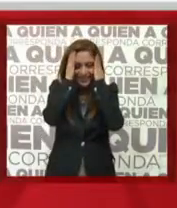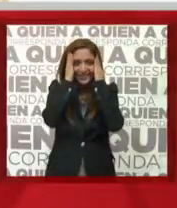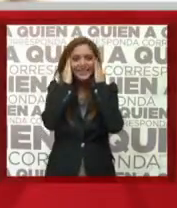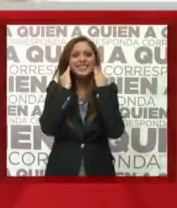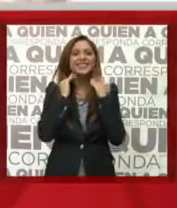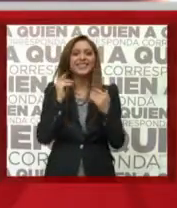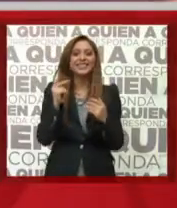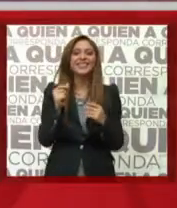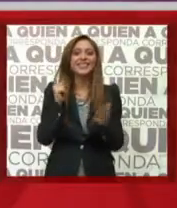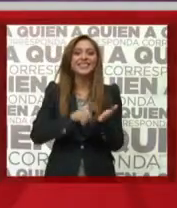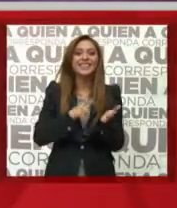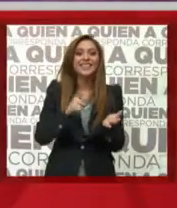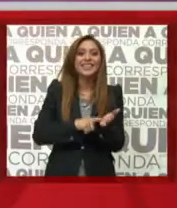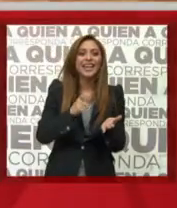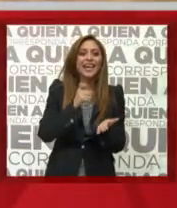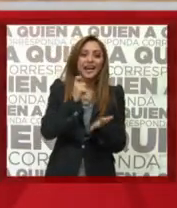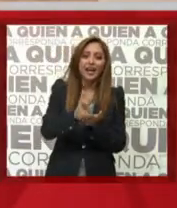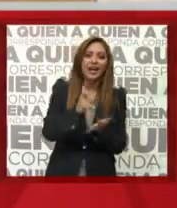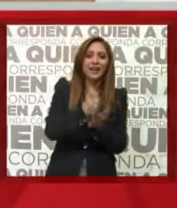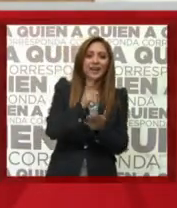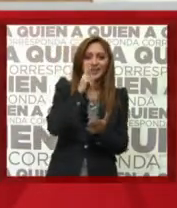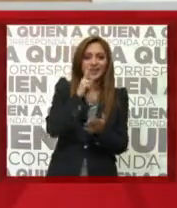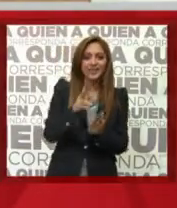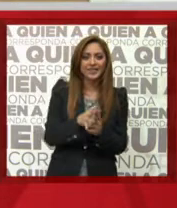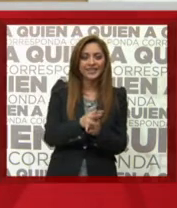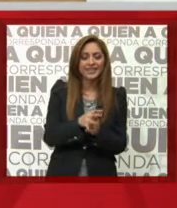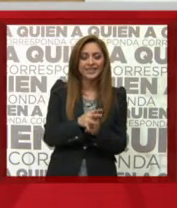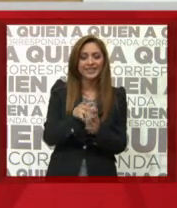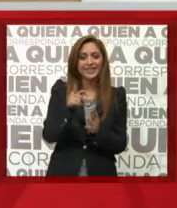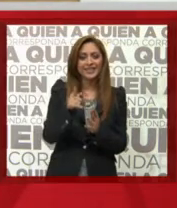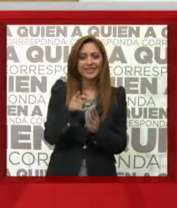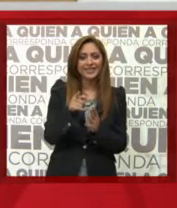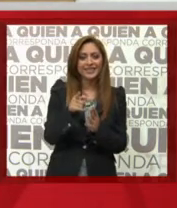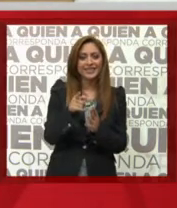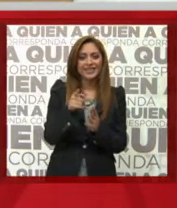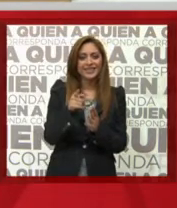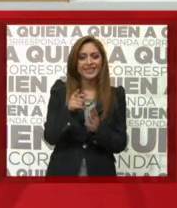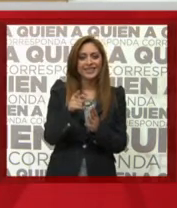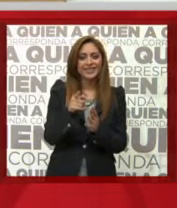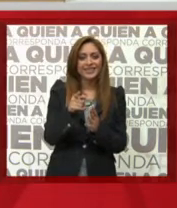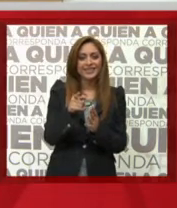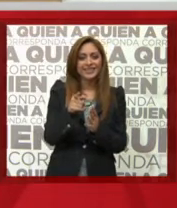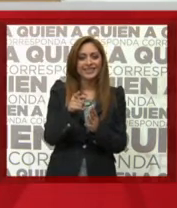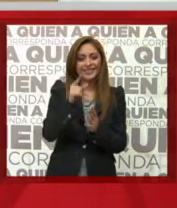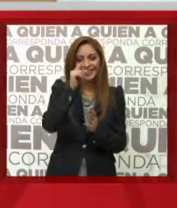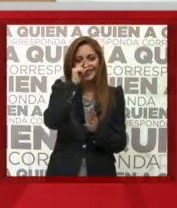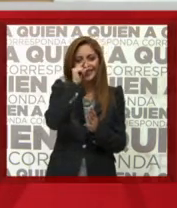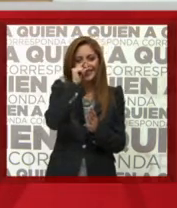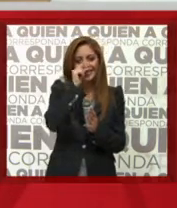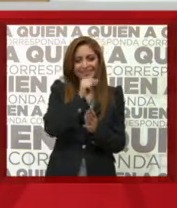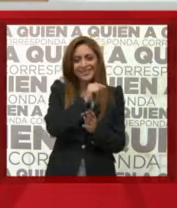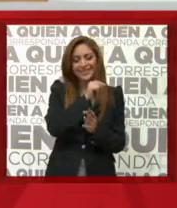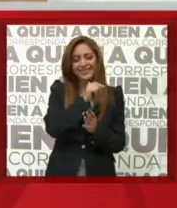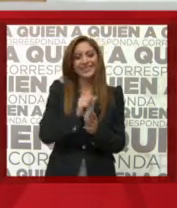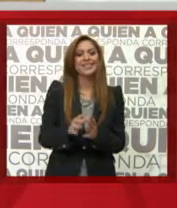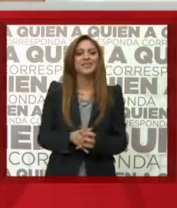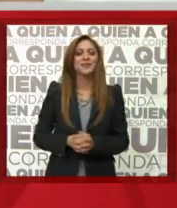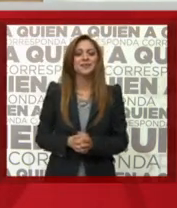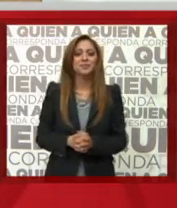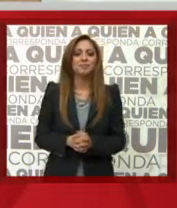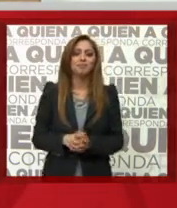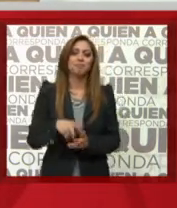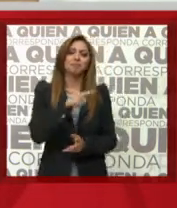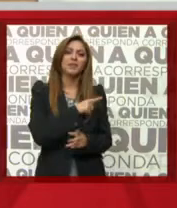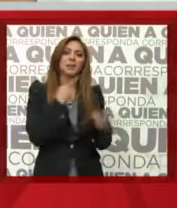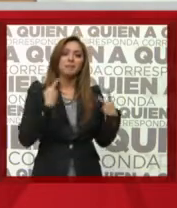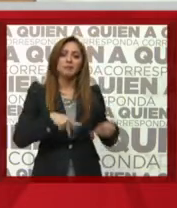programa, metamos una lana. Ahí está. Mira. ¡Ay, no Dios! Llegaste. De veras. Para la gente que no lo